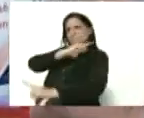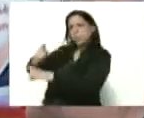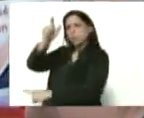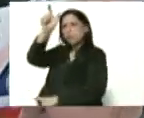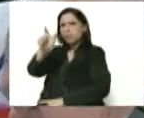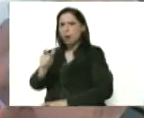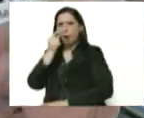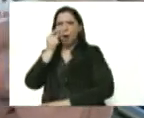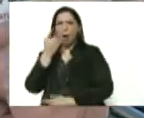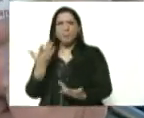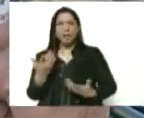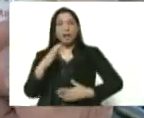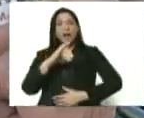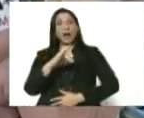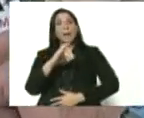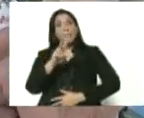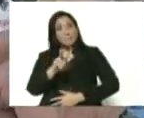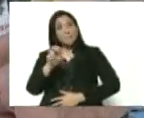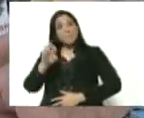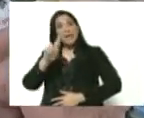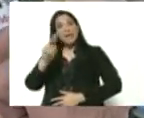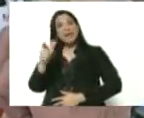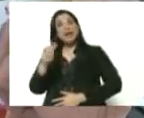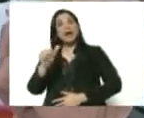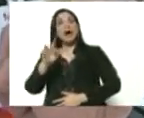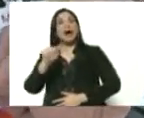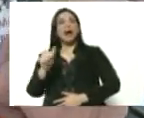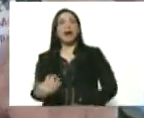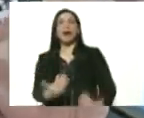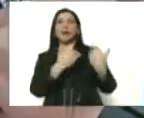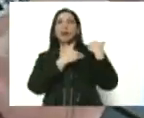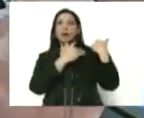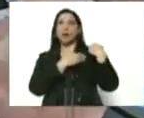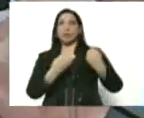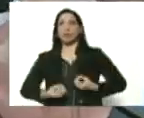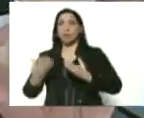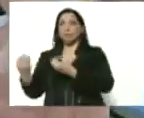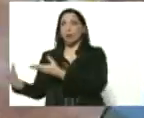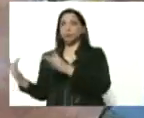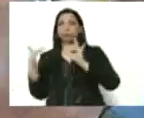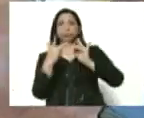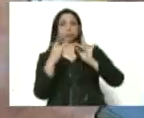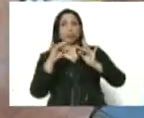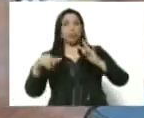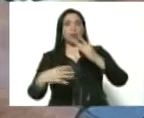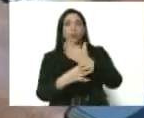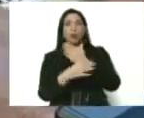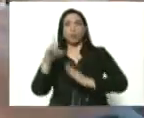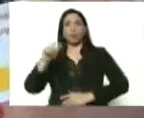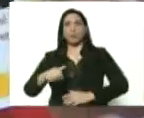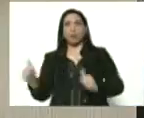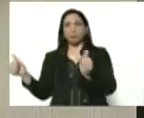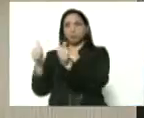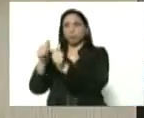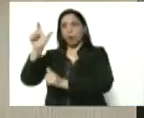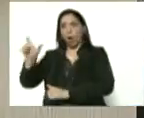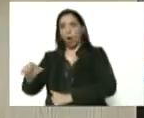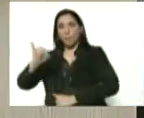Berti. Pues Vergara fue el encargado de llevar el enlace entre Juan Guaidó y Jordan